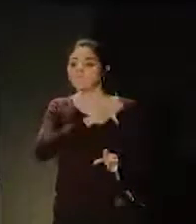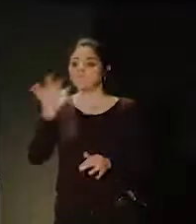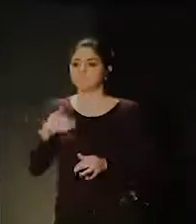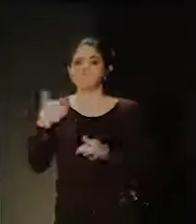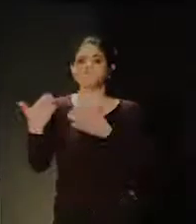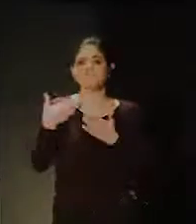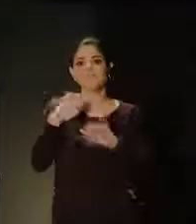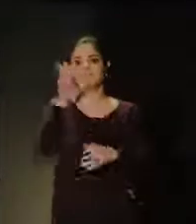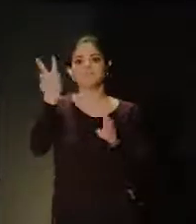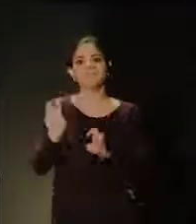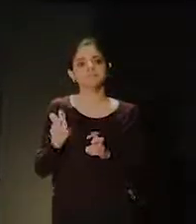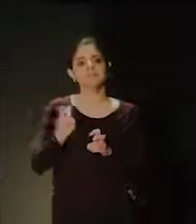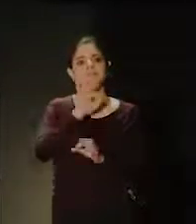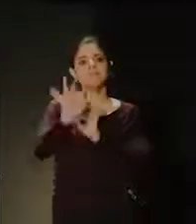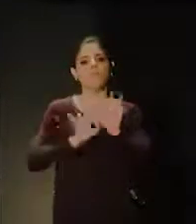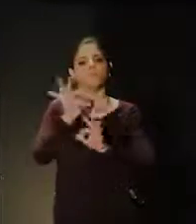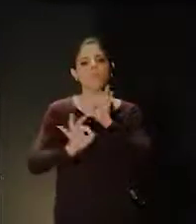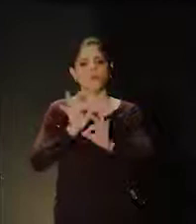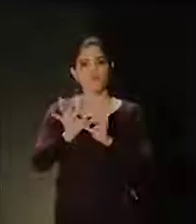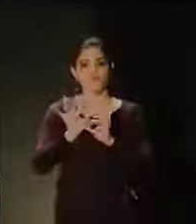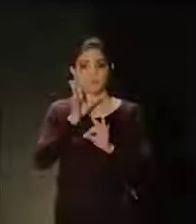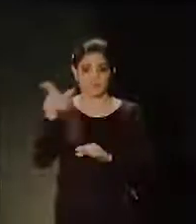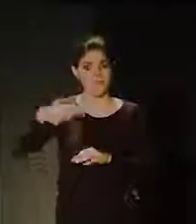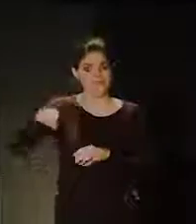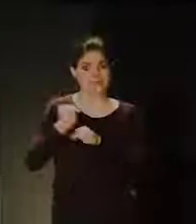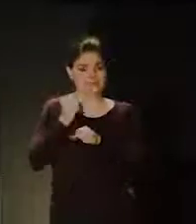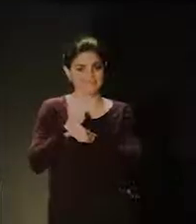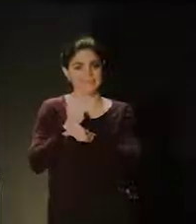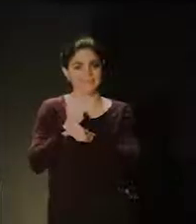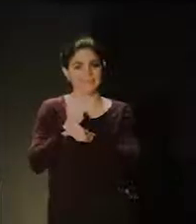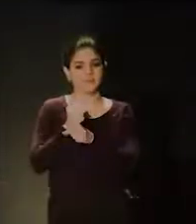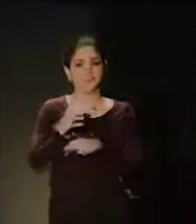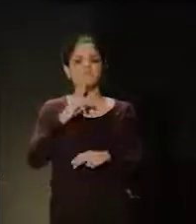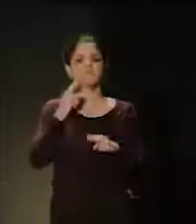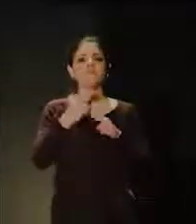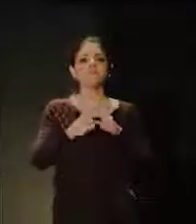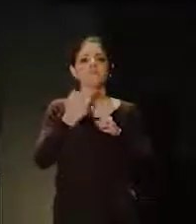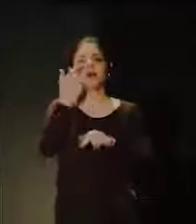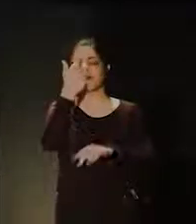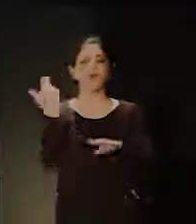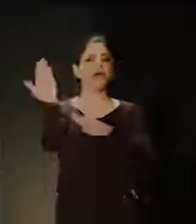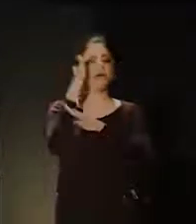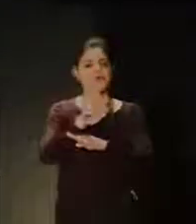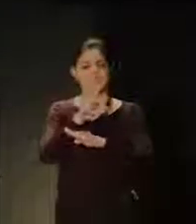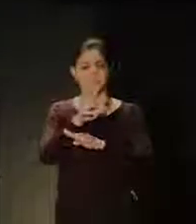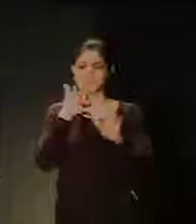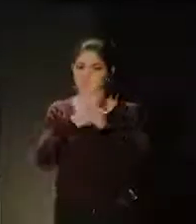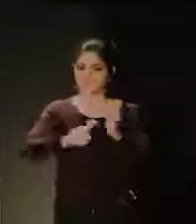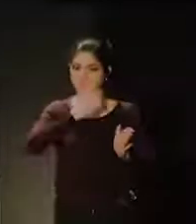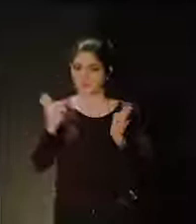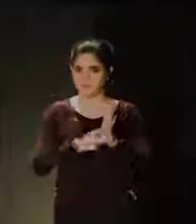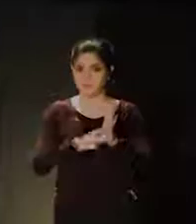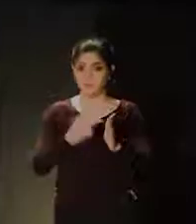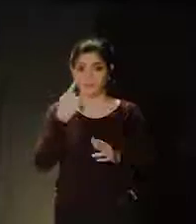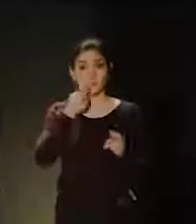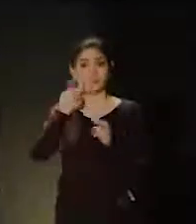palabra para hablar de la organización para la que ella trabaja, que se llama Attitude is Everything, que